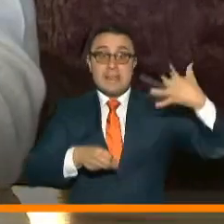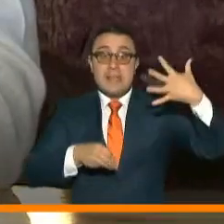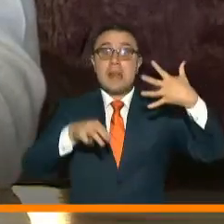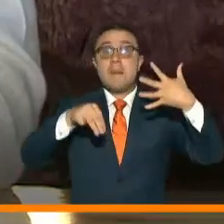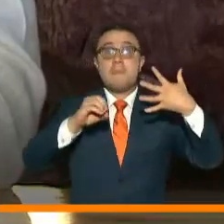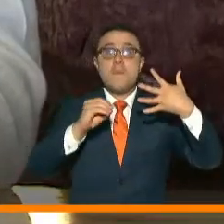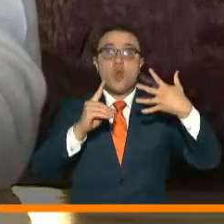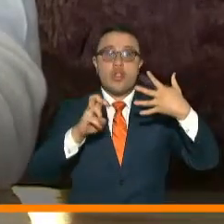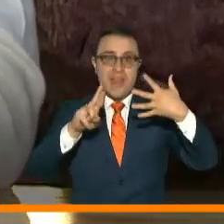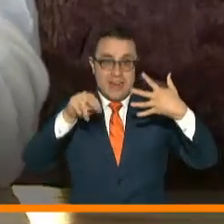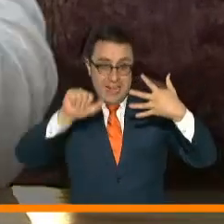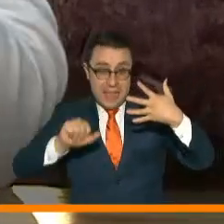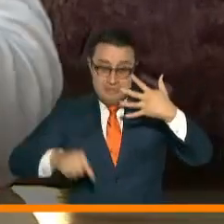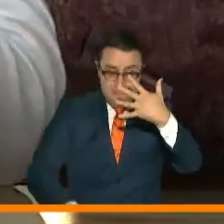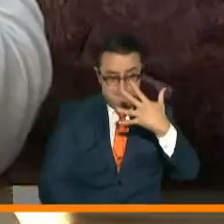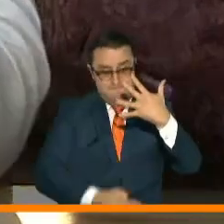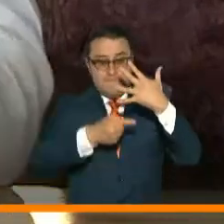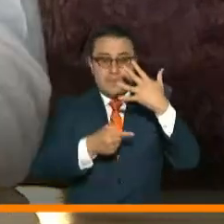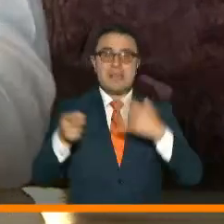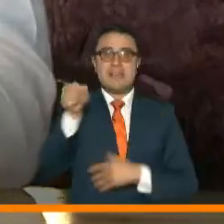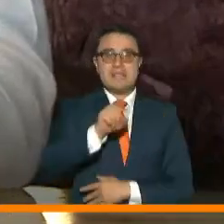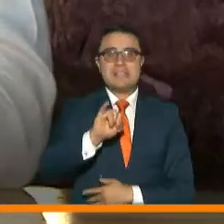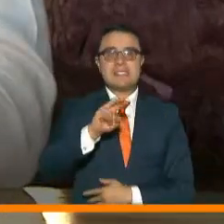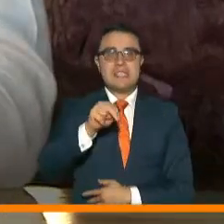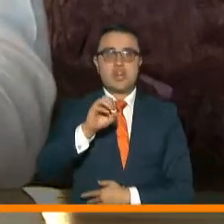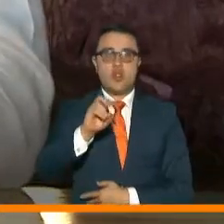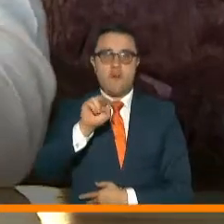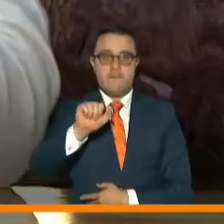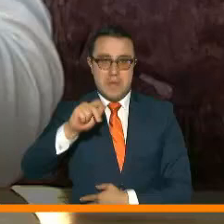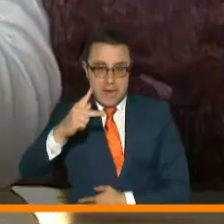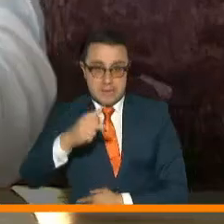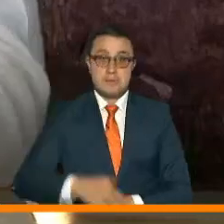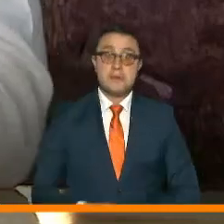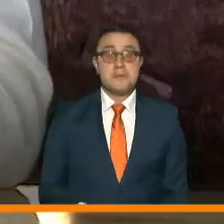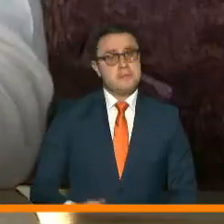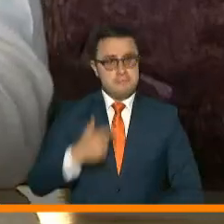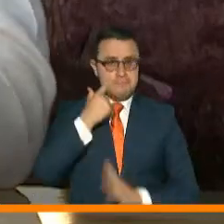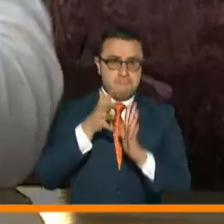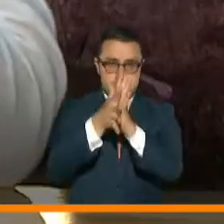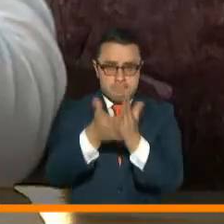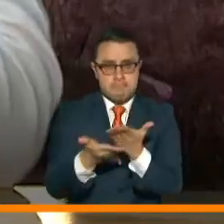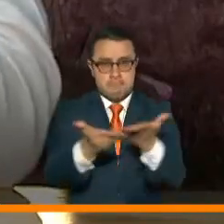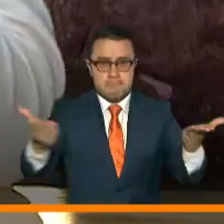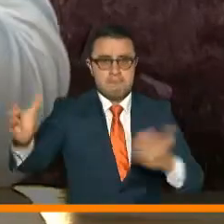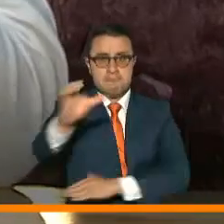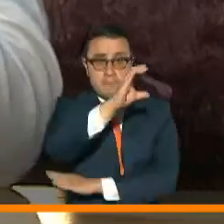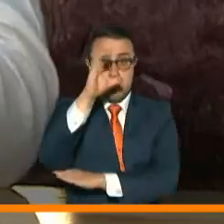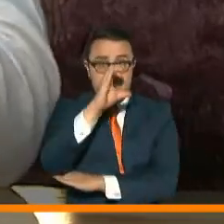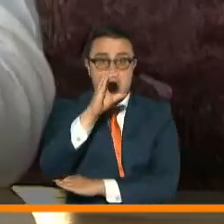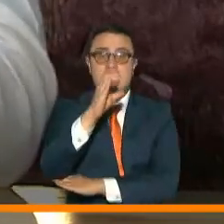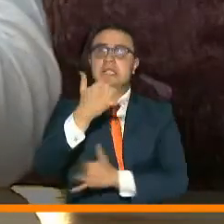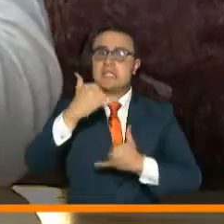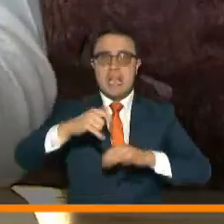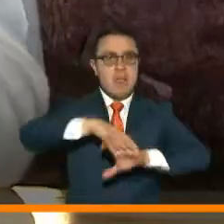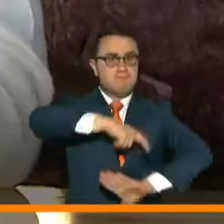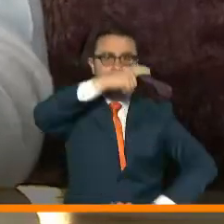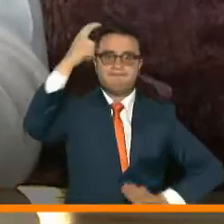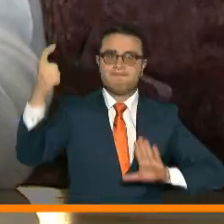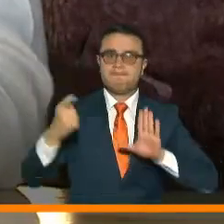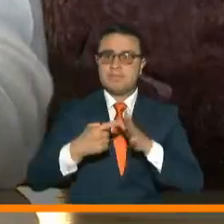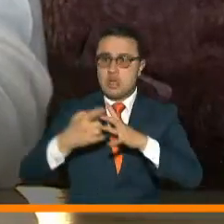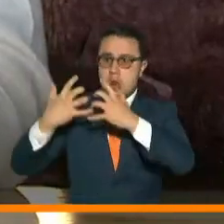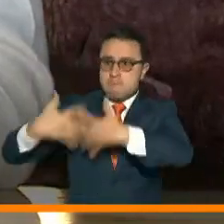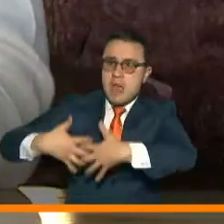eso también Sinovac. Con eso le informo a los colombianos que a este momento ya está totalmente